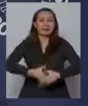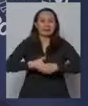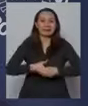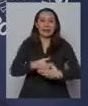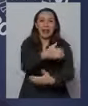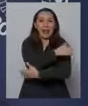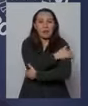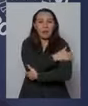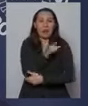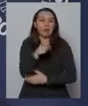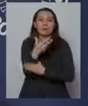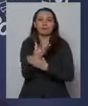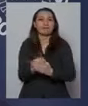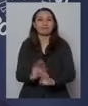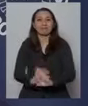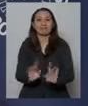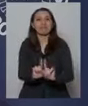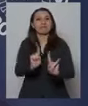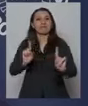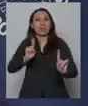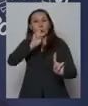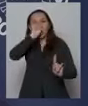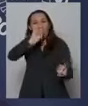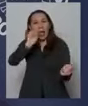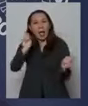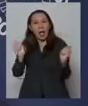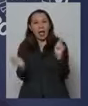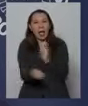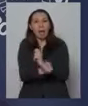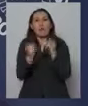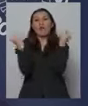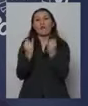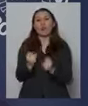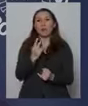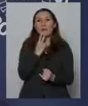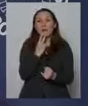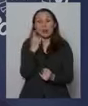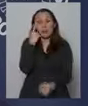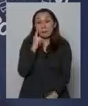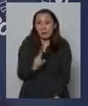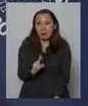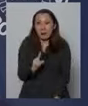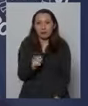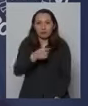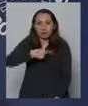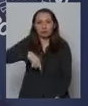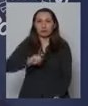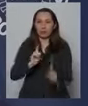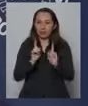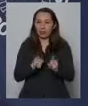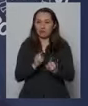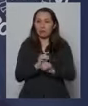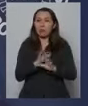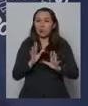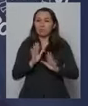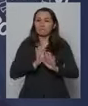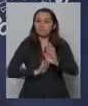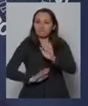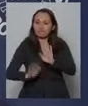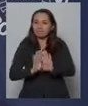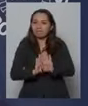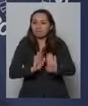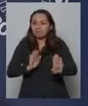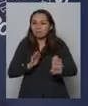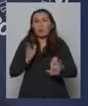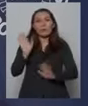mano, abrazarnos. Hemos cambiado una forma de vivir. Sin embargo, tenemos que tener mucha prudencia y